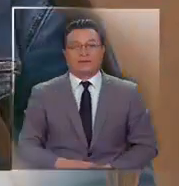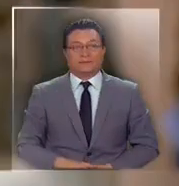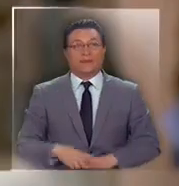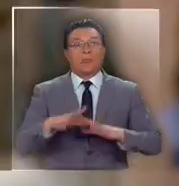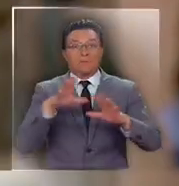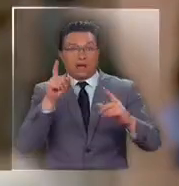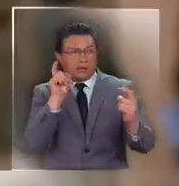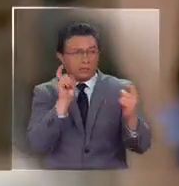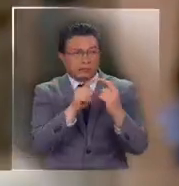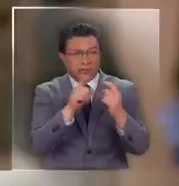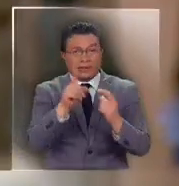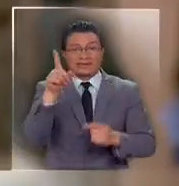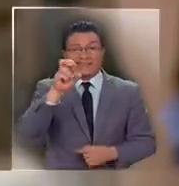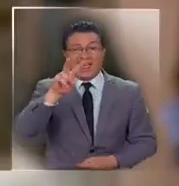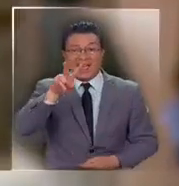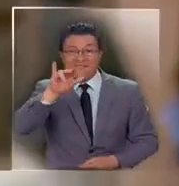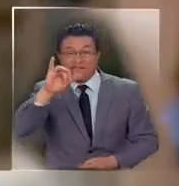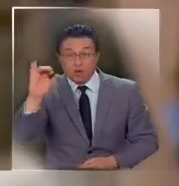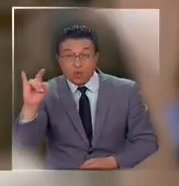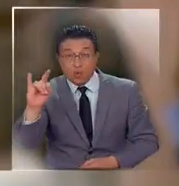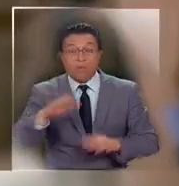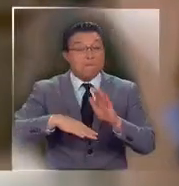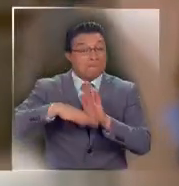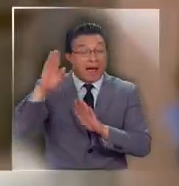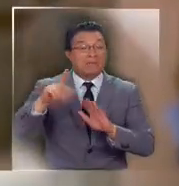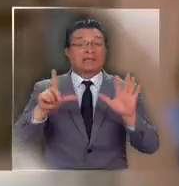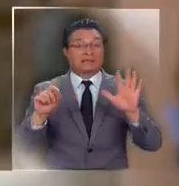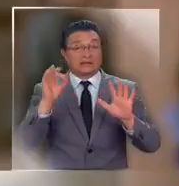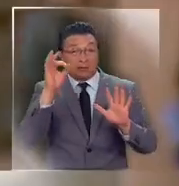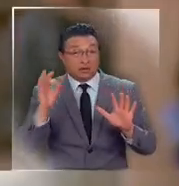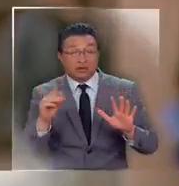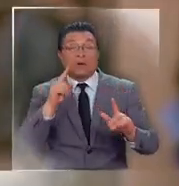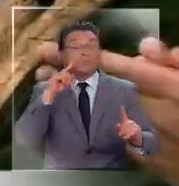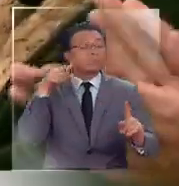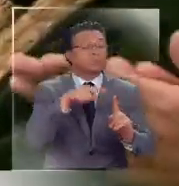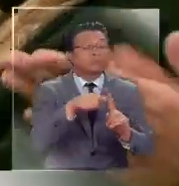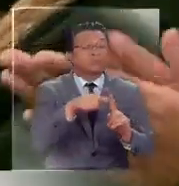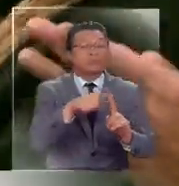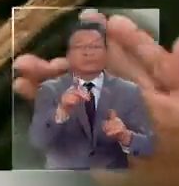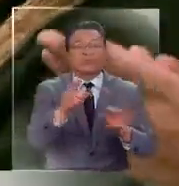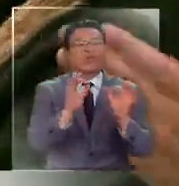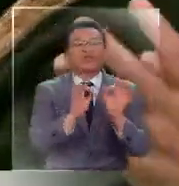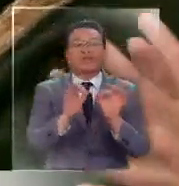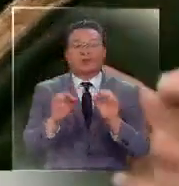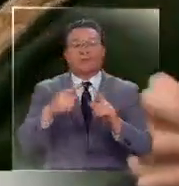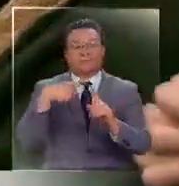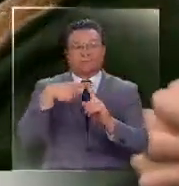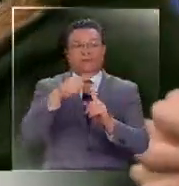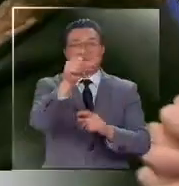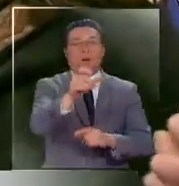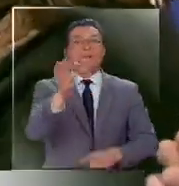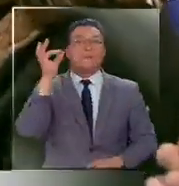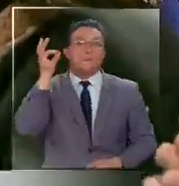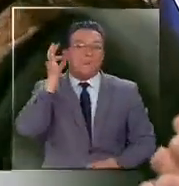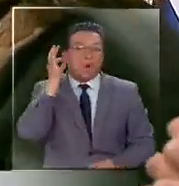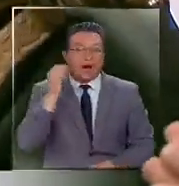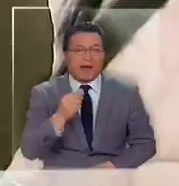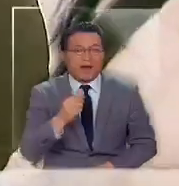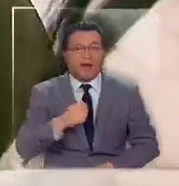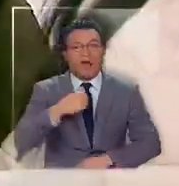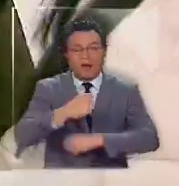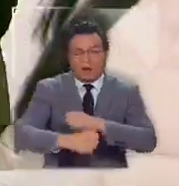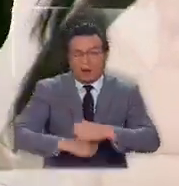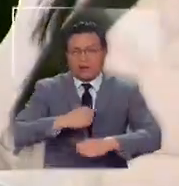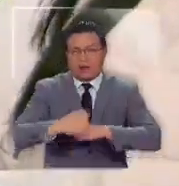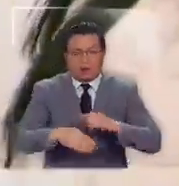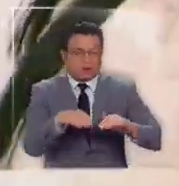más con el Servio, quienes obtienen más subsidios, en torno al 70%, son normalmente beneficiarias mujeres. La labor que por años